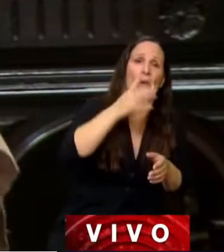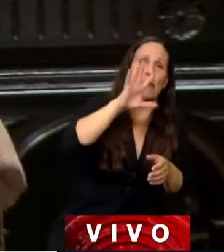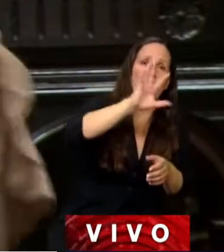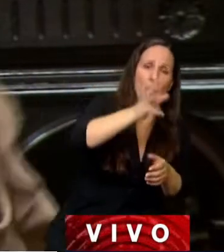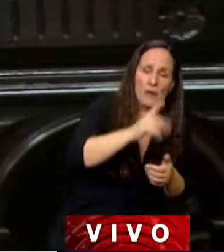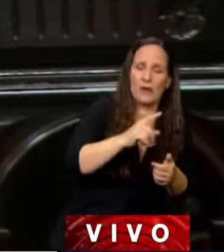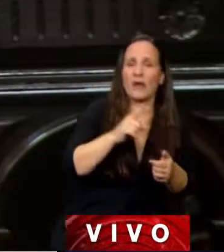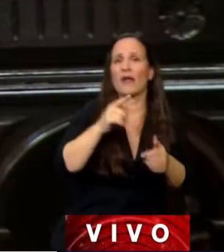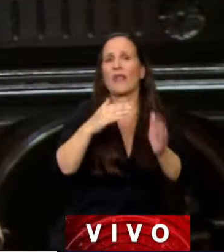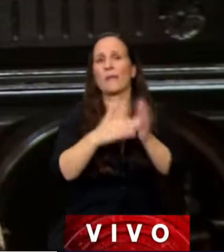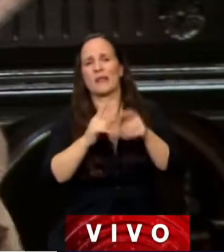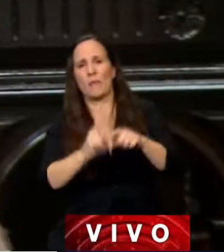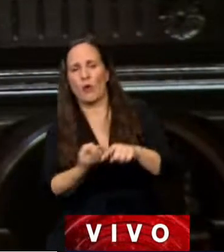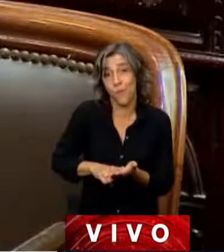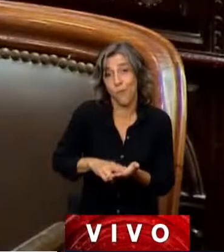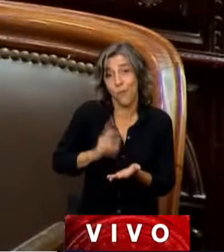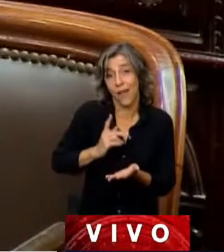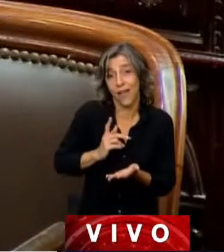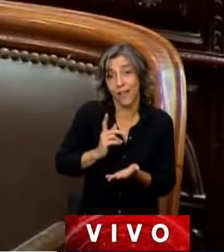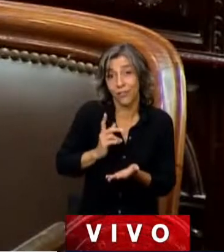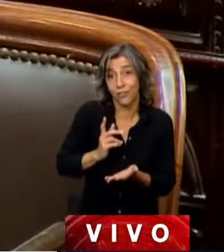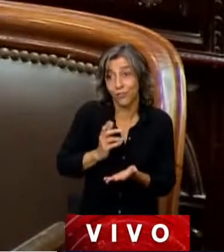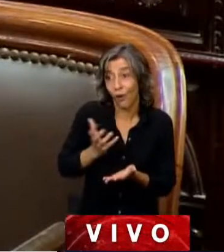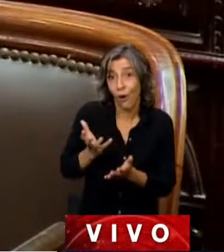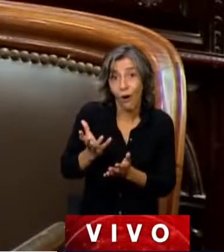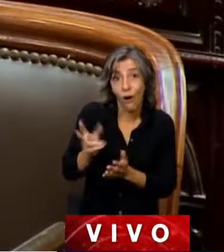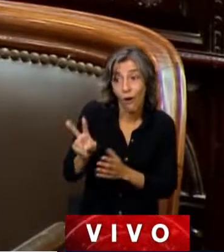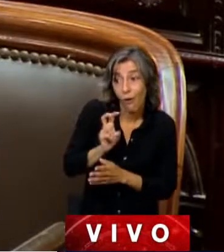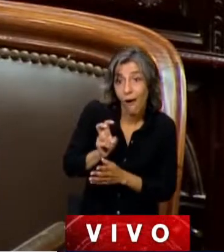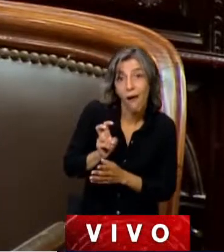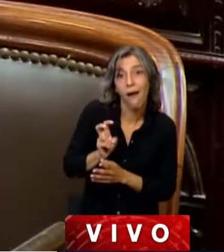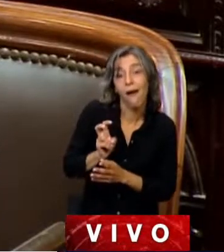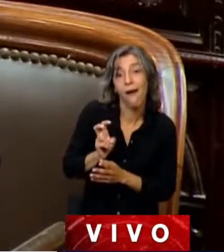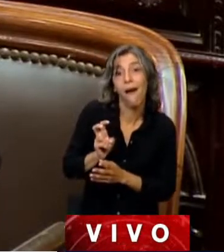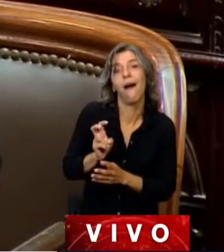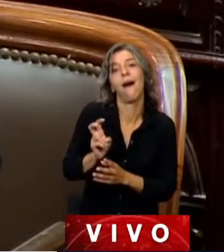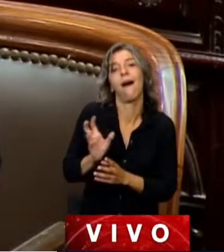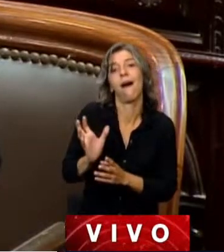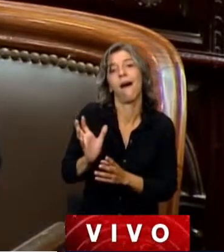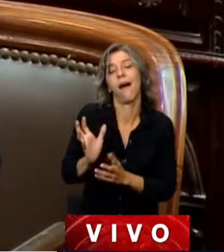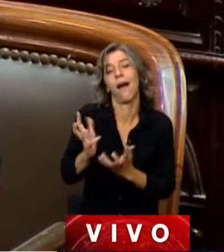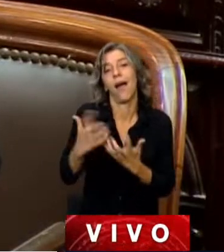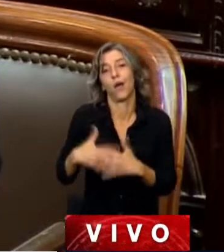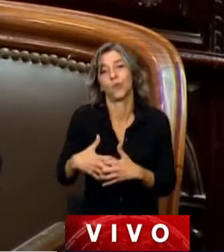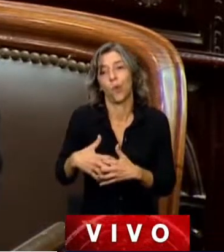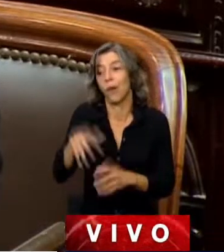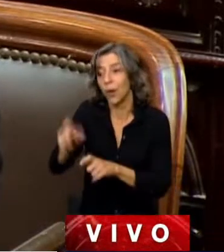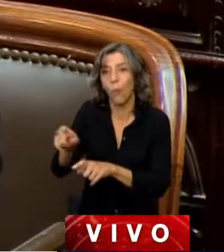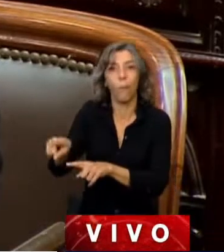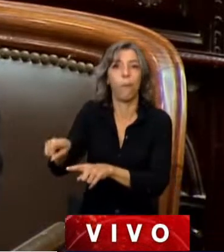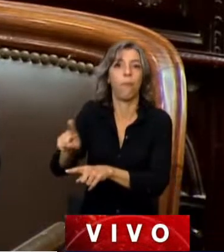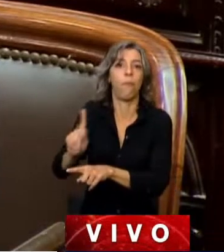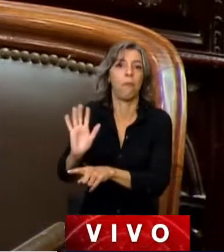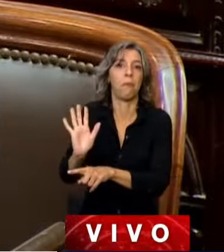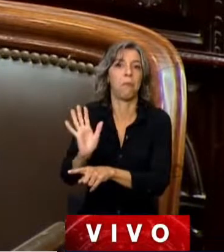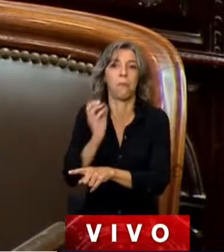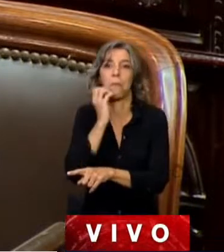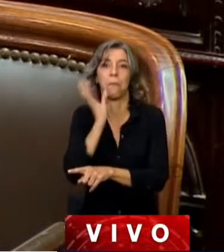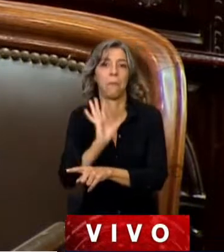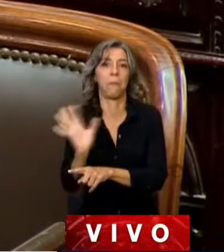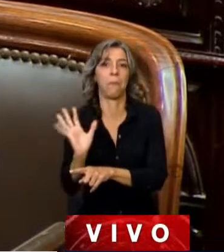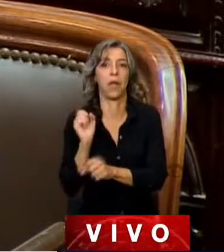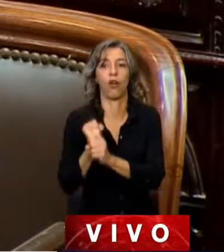para aprobar la adhesión al Fondo Multilateral de Inversiones del Banco Interamericano de Desarrollo y del